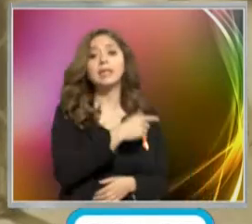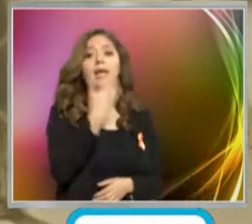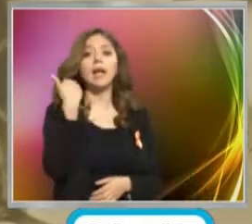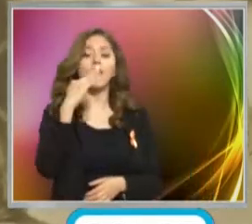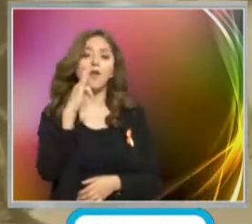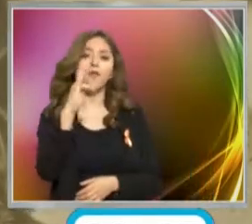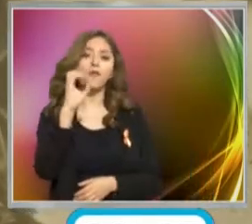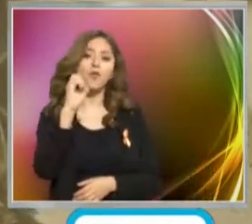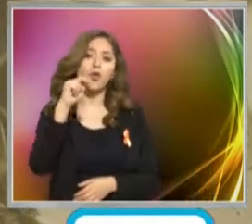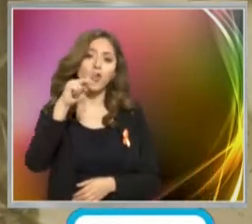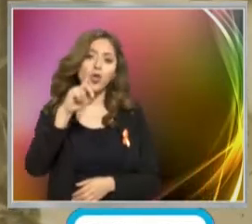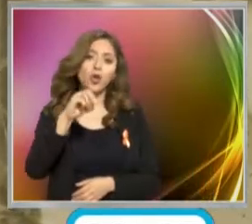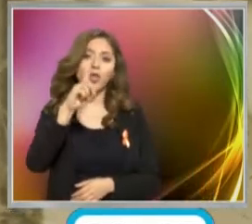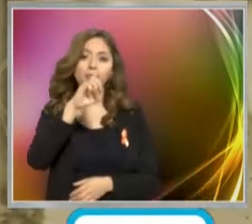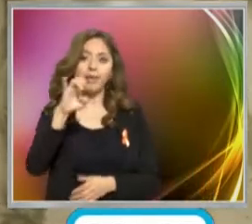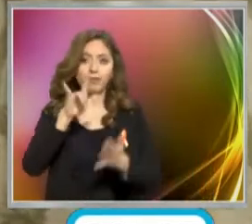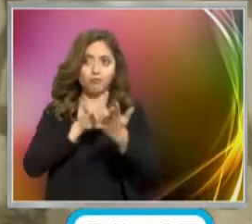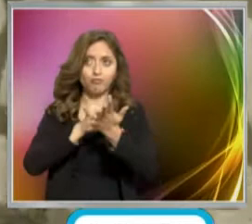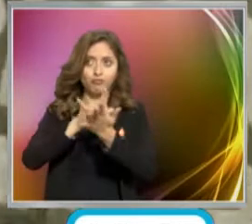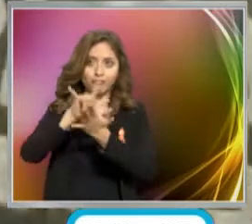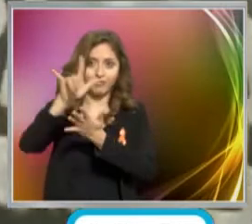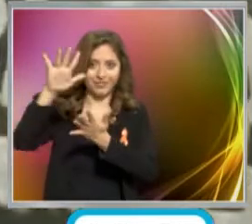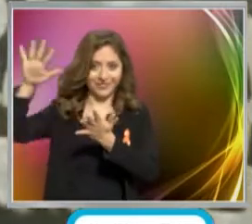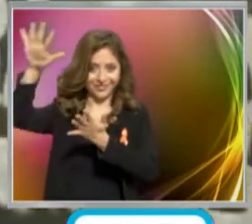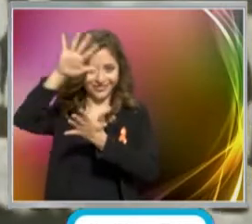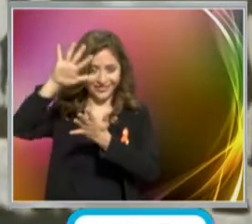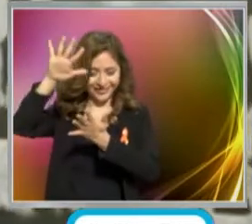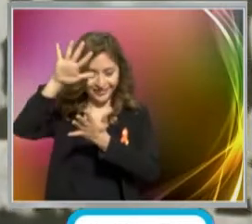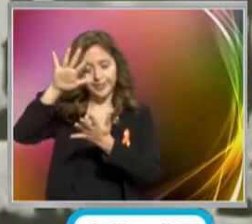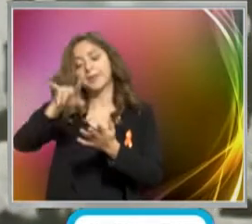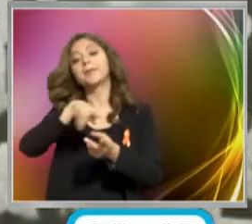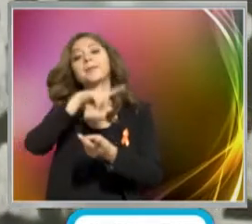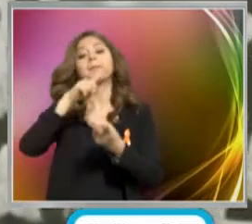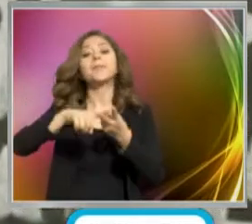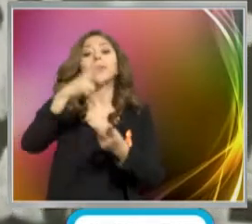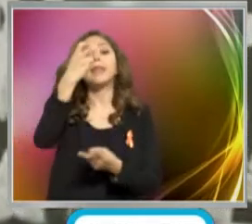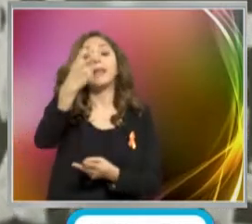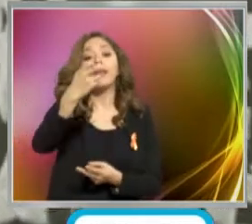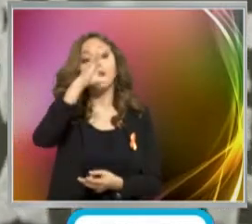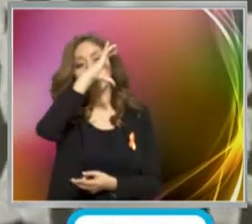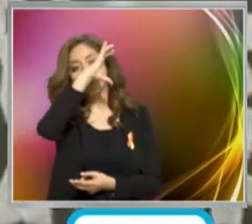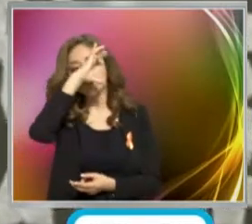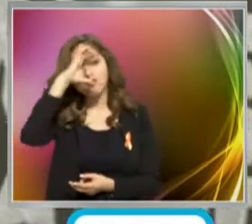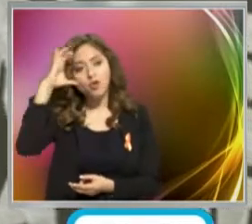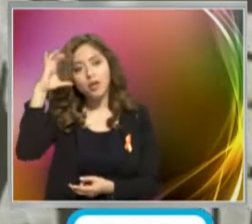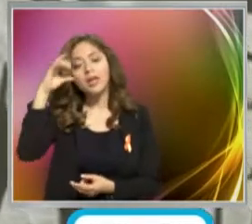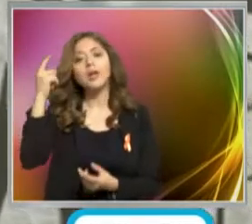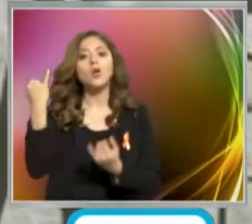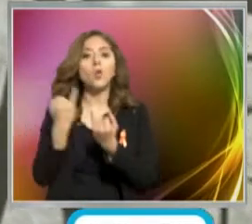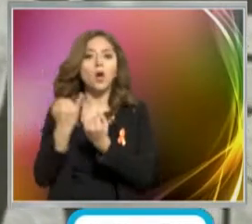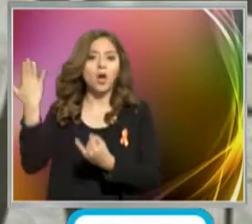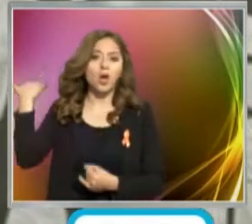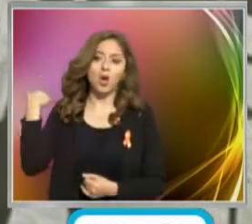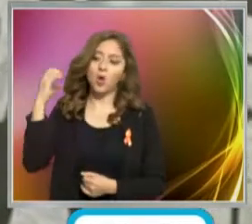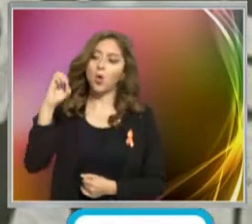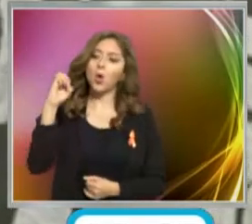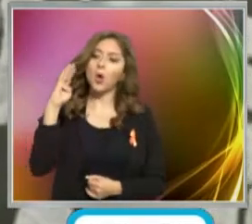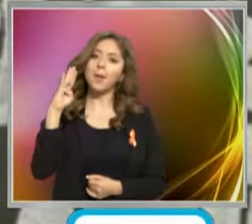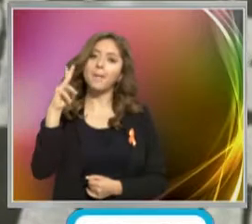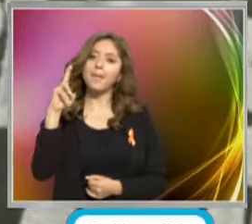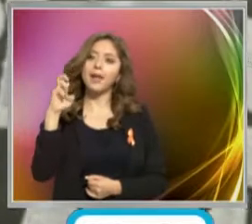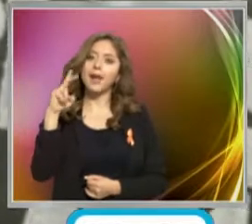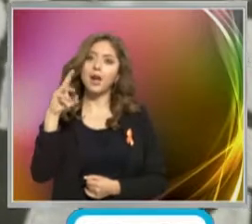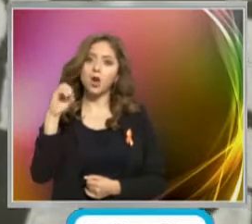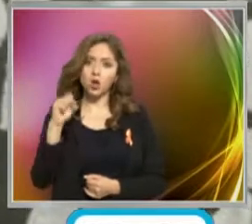ejemplo, este es del Fondo de Aviación. Sí. Esta fotografía también es de obreros, del Fondo de Obreros.